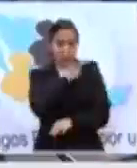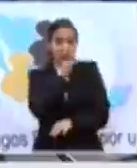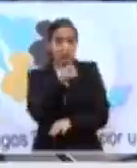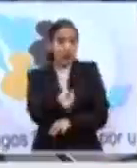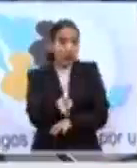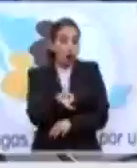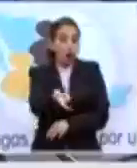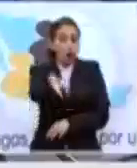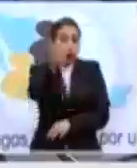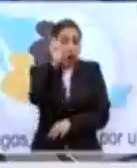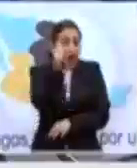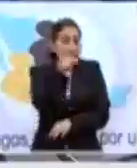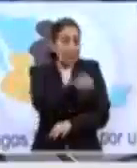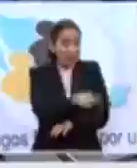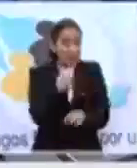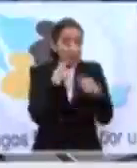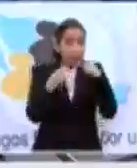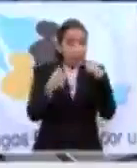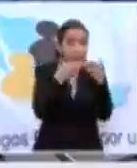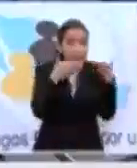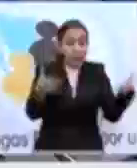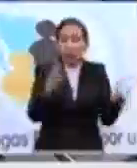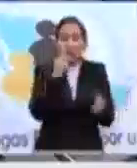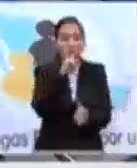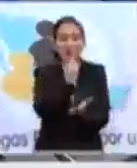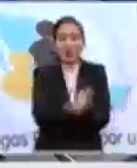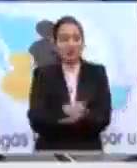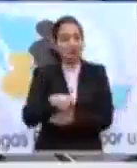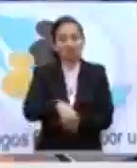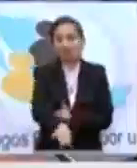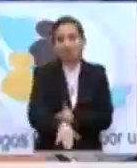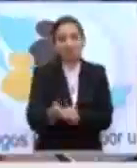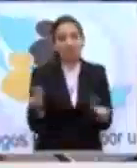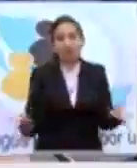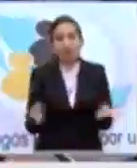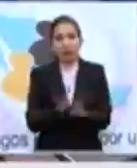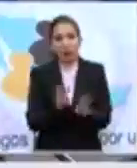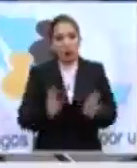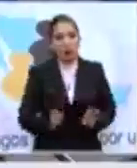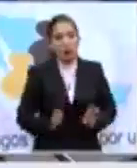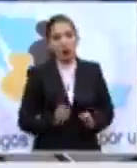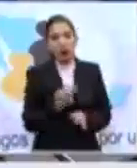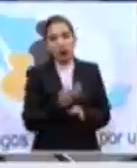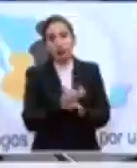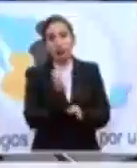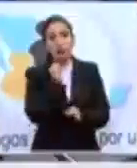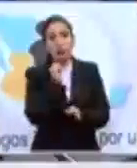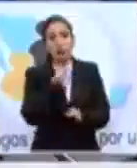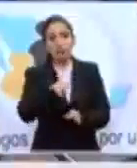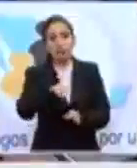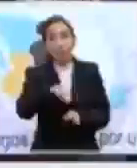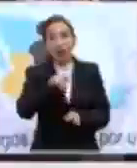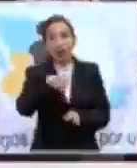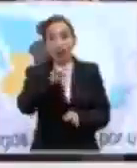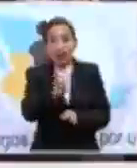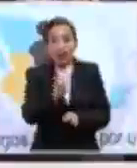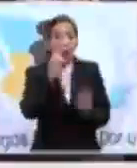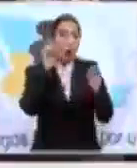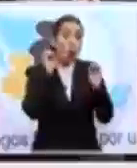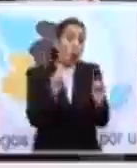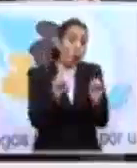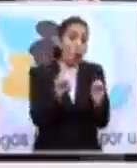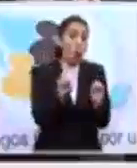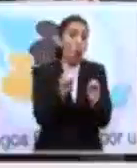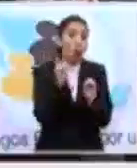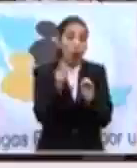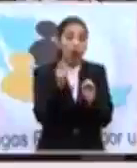reitero, si esto se habla de debate, no hay reforma al estilo de la que ha presentado la senadora Maqui Ortiz o de la